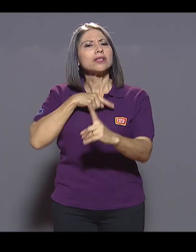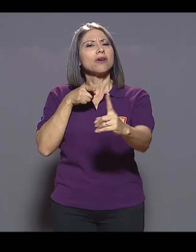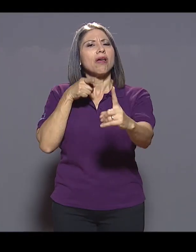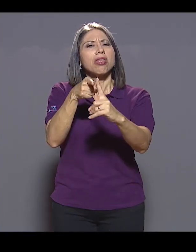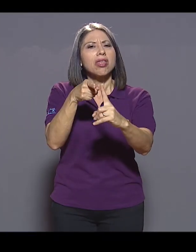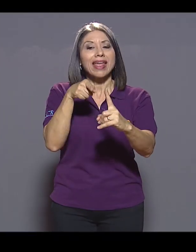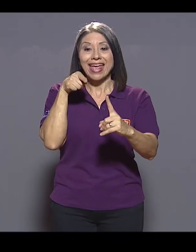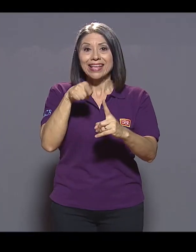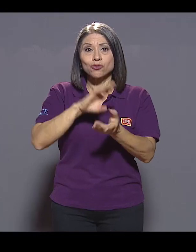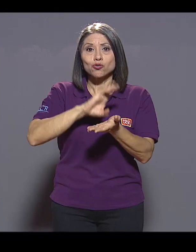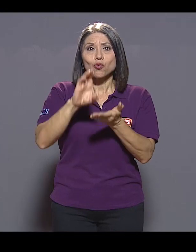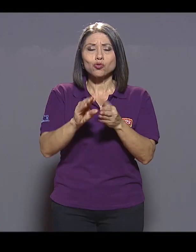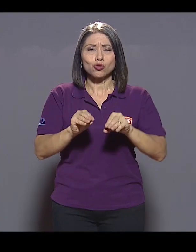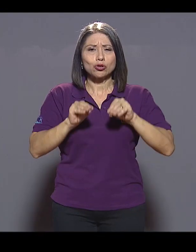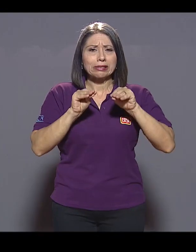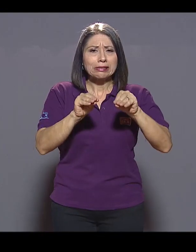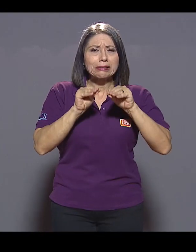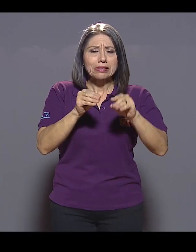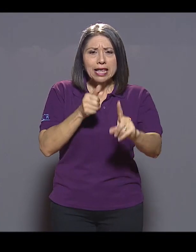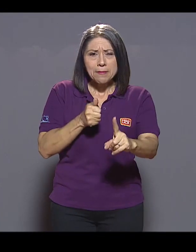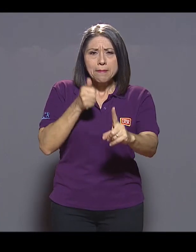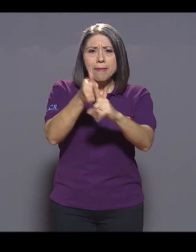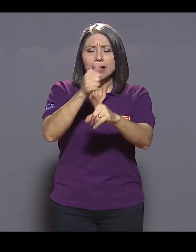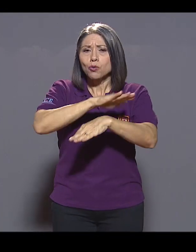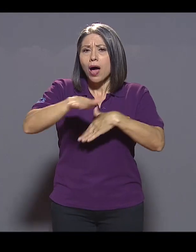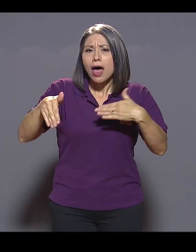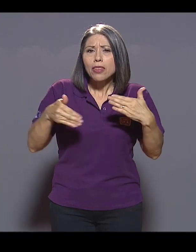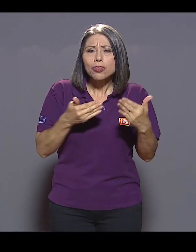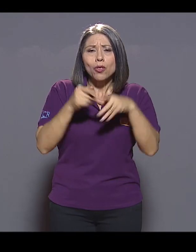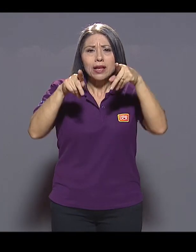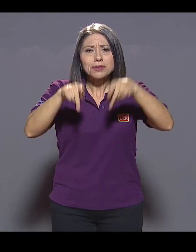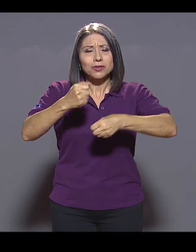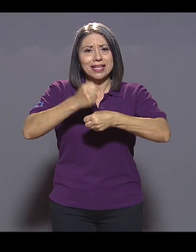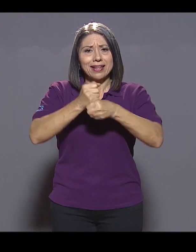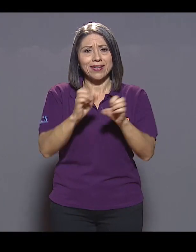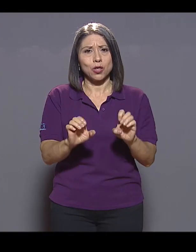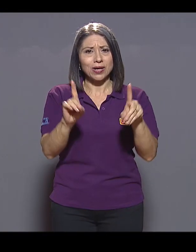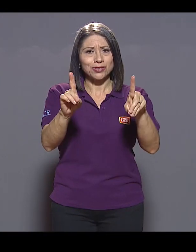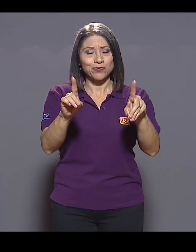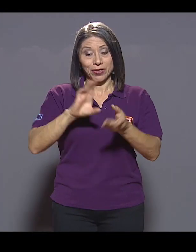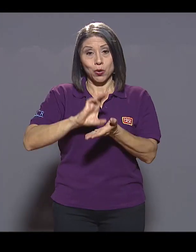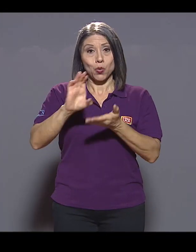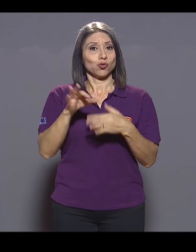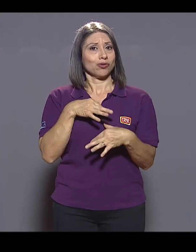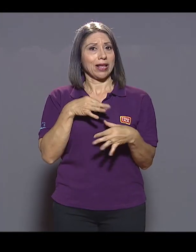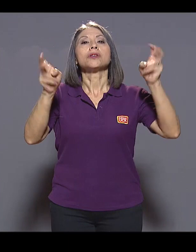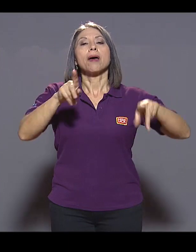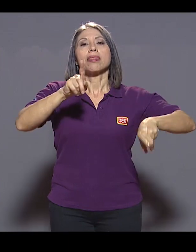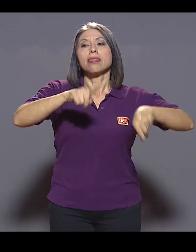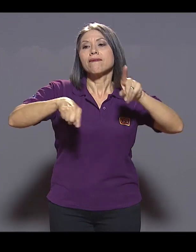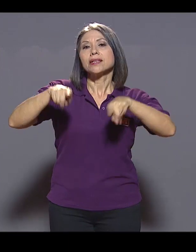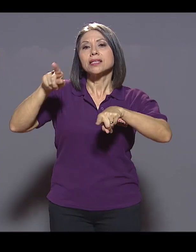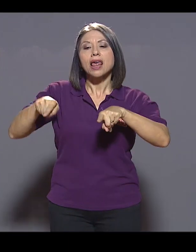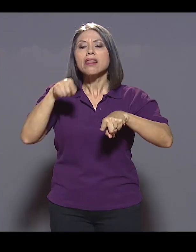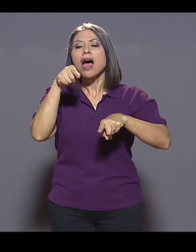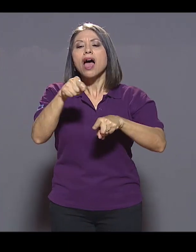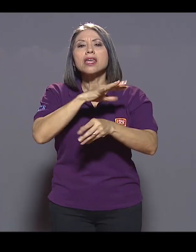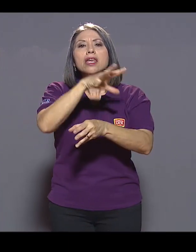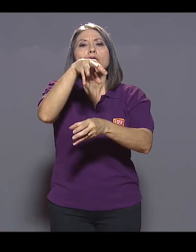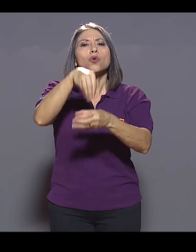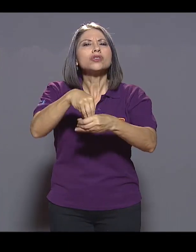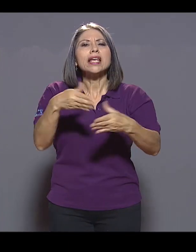sienten apelados a capacitarse en este tema porque no son graduados de educación especial, ¿verdad? Y más bien lo que busca la